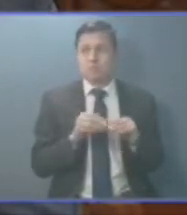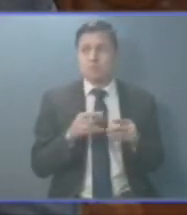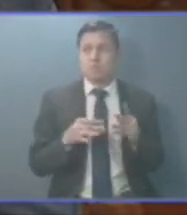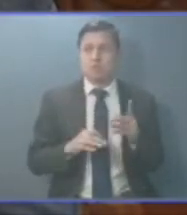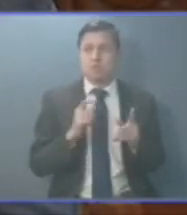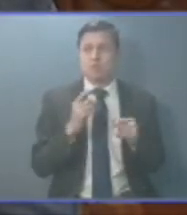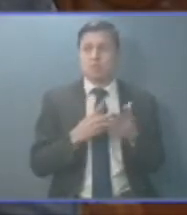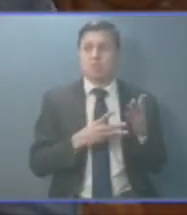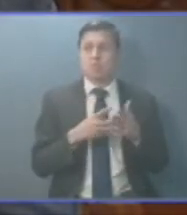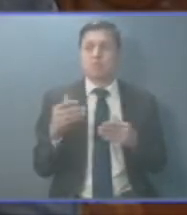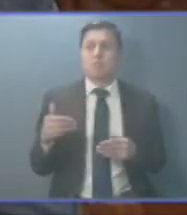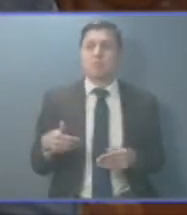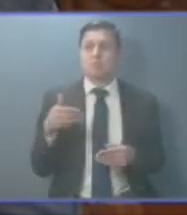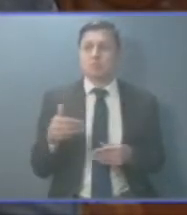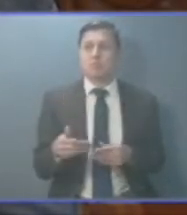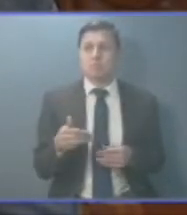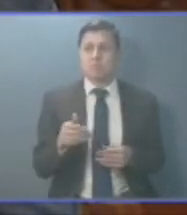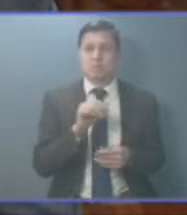de salarios